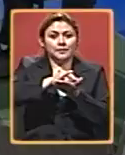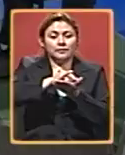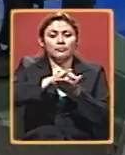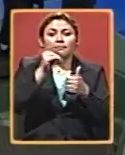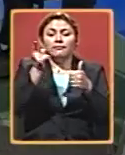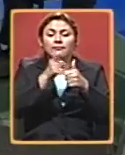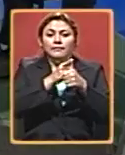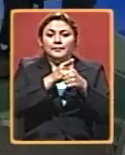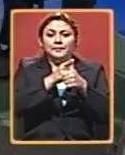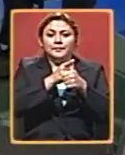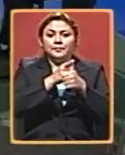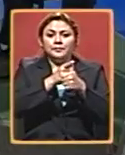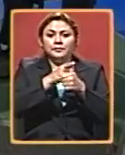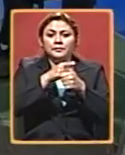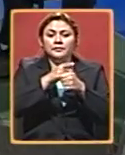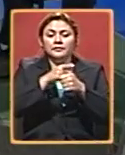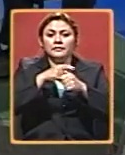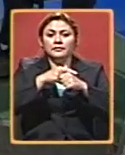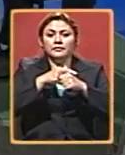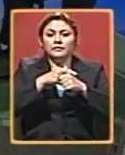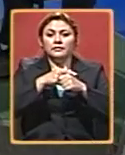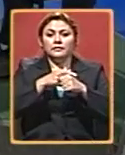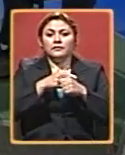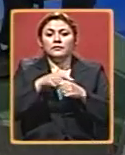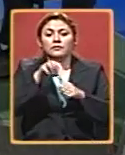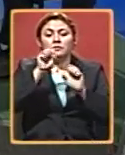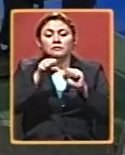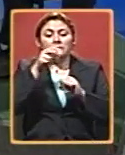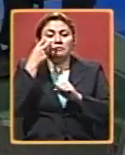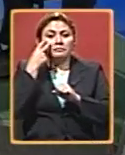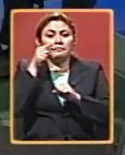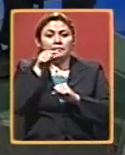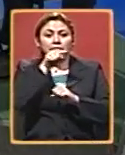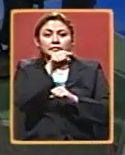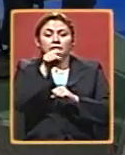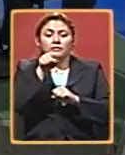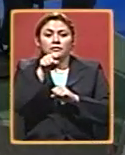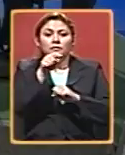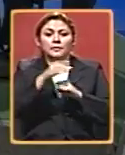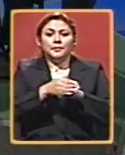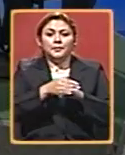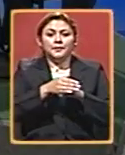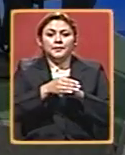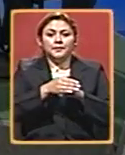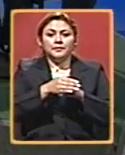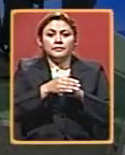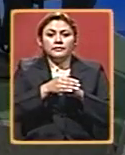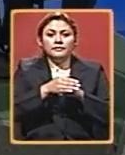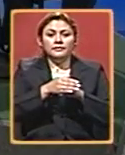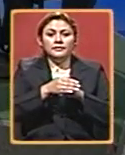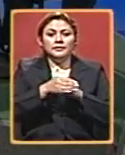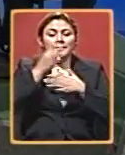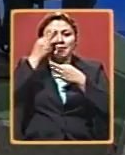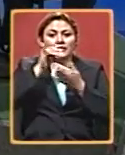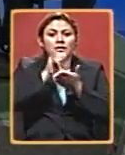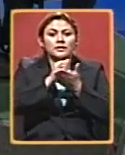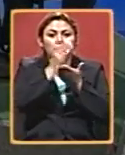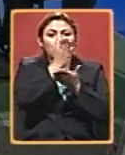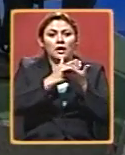publicación, que ustedes la pueden ver. Y además, y creo que esto es algo fundamental,